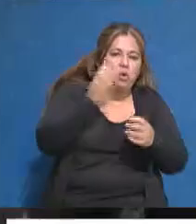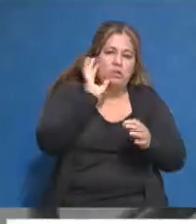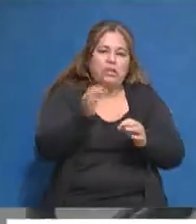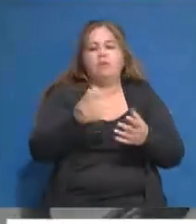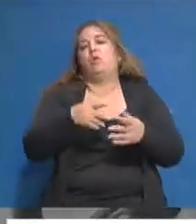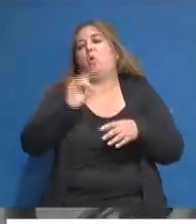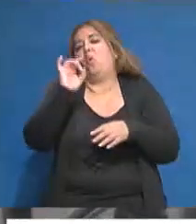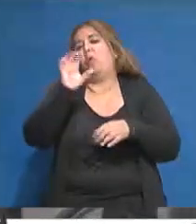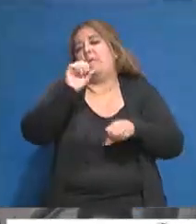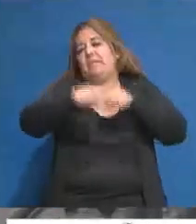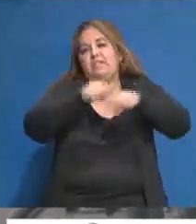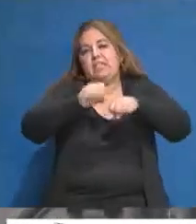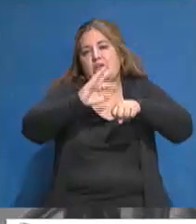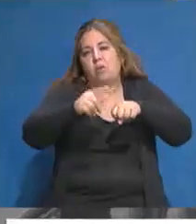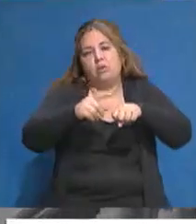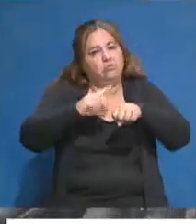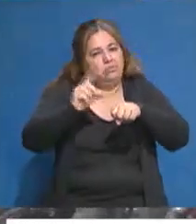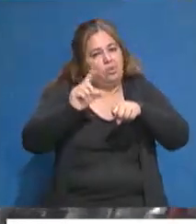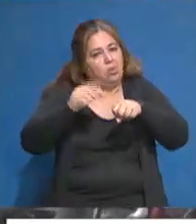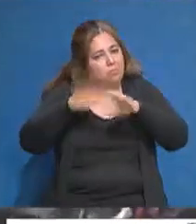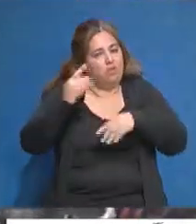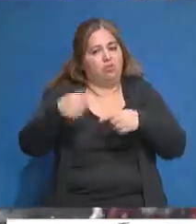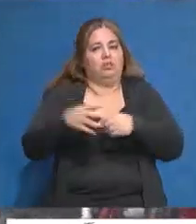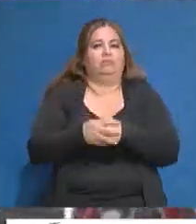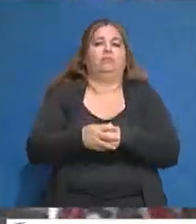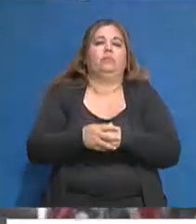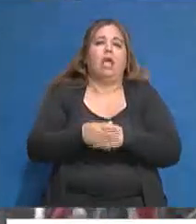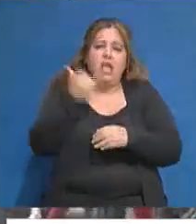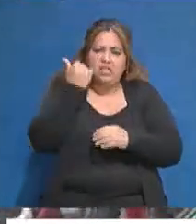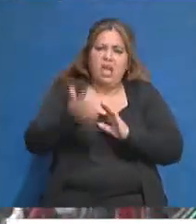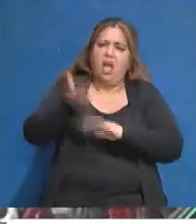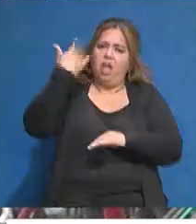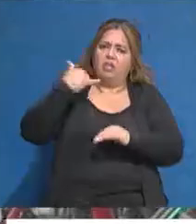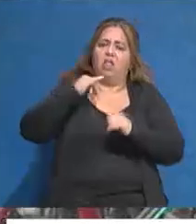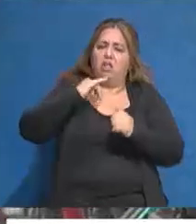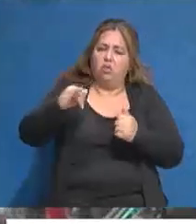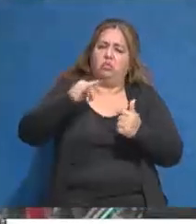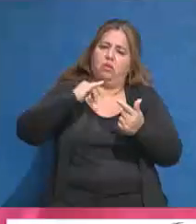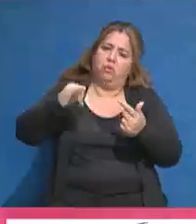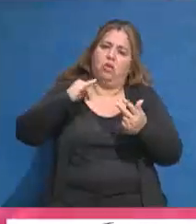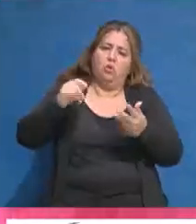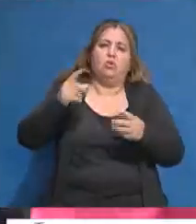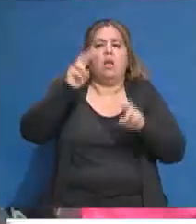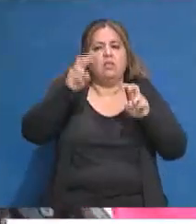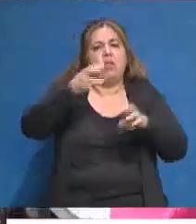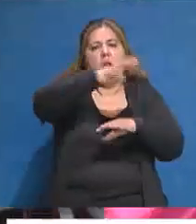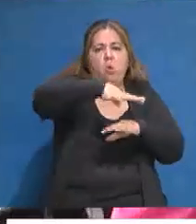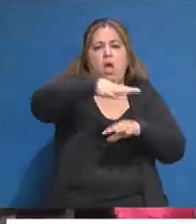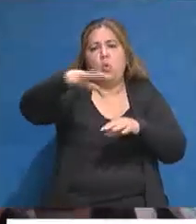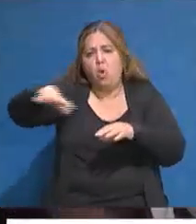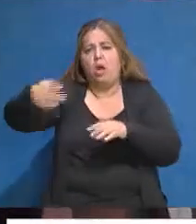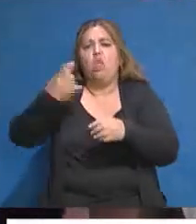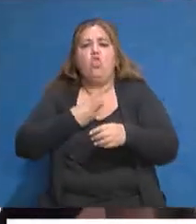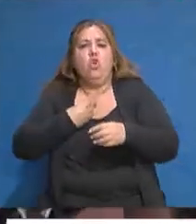bicicleta. Habían presentado denuncias alertando sobre la situación que se viene presentando en zonas específicas, fundamentalmente en la